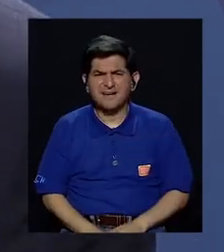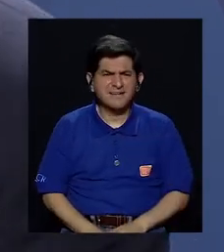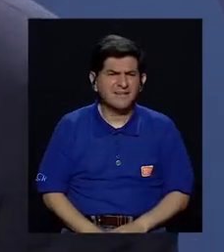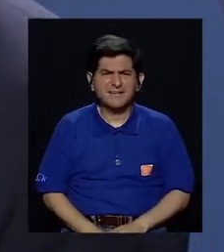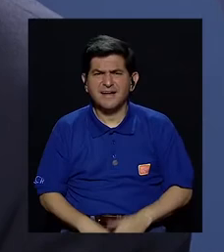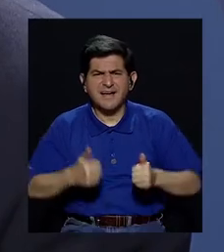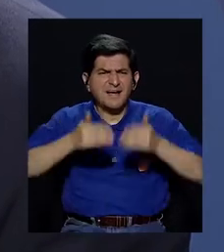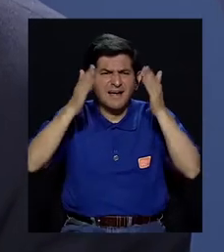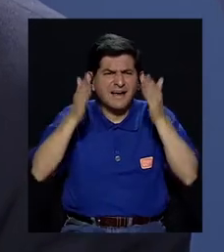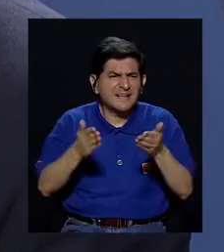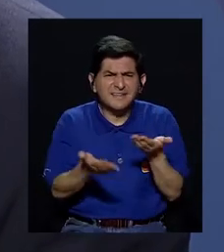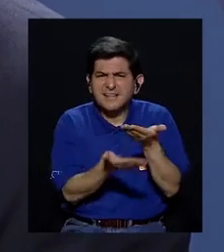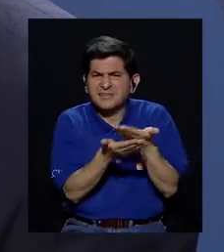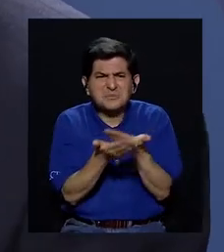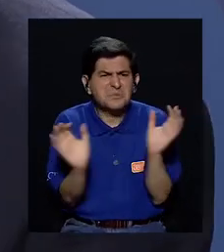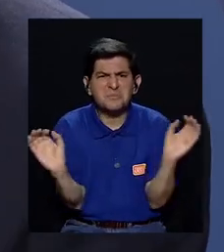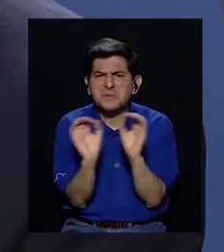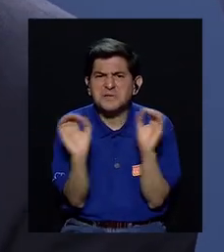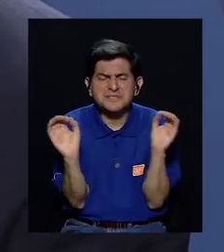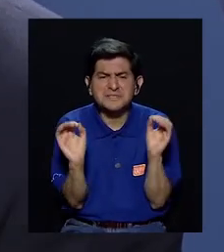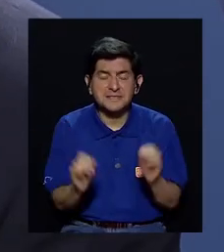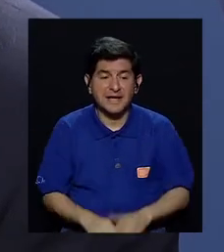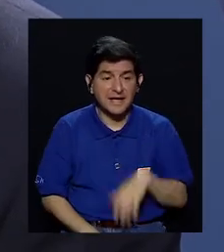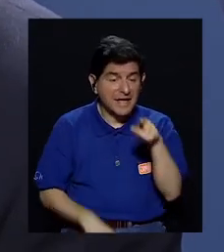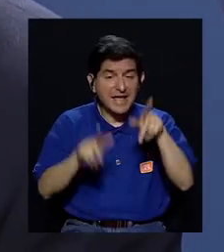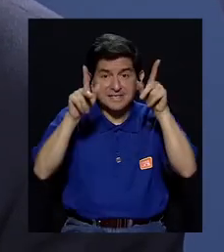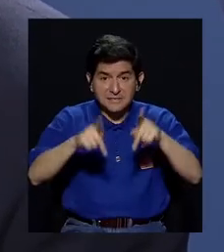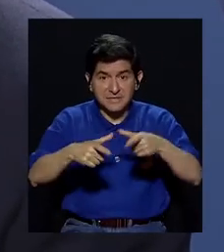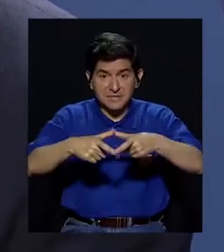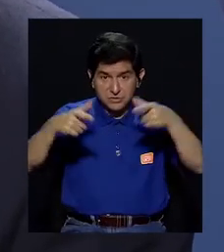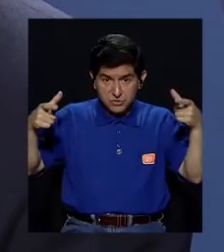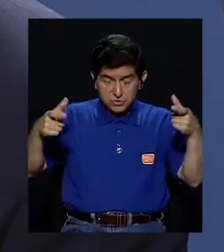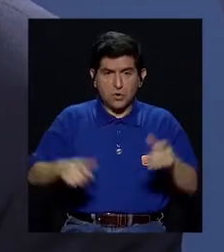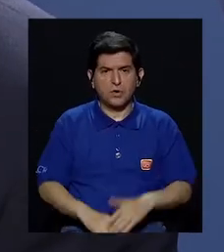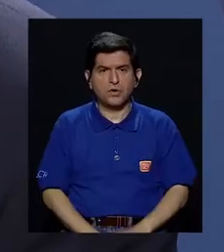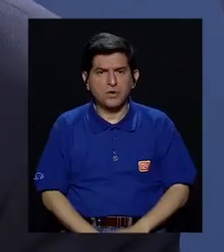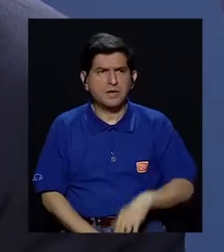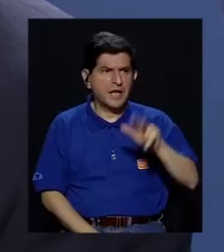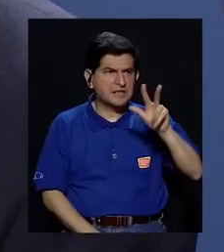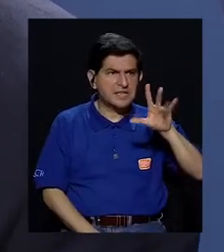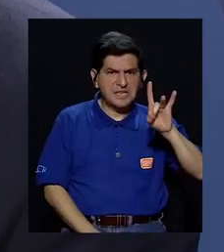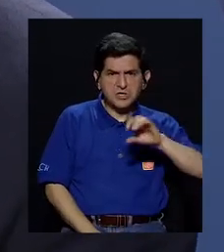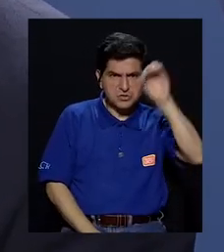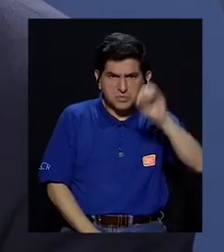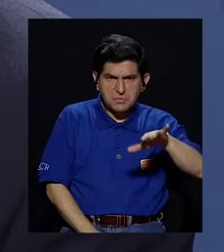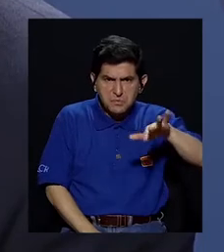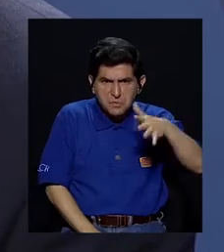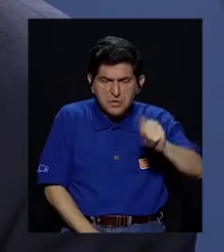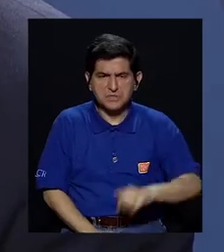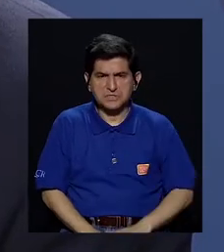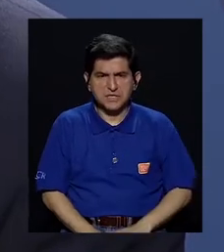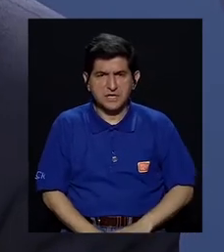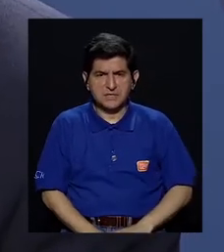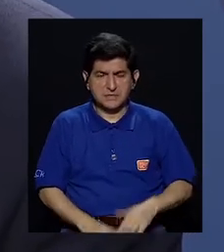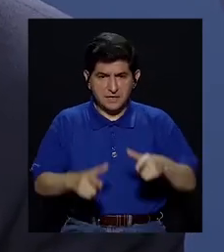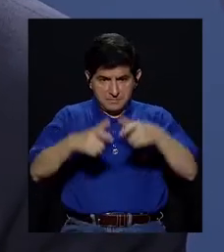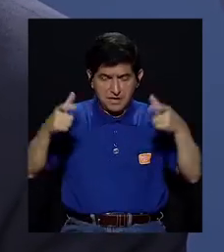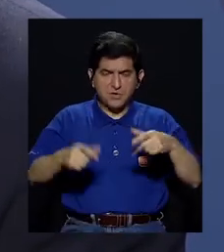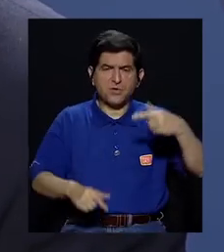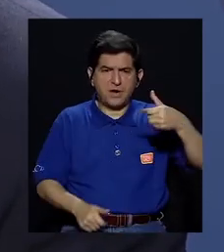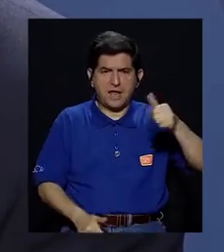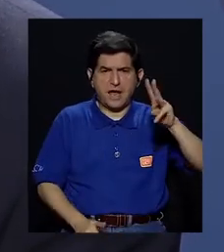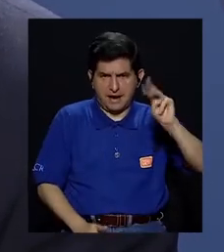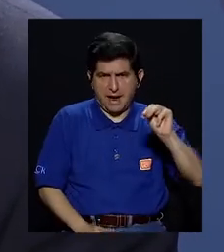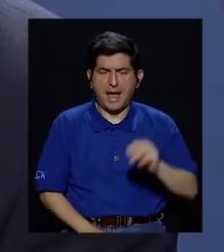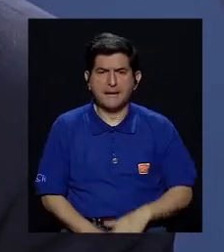a los candidatos porque no le están ofreciendo nada y esa gran masa de gente más o menos son un 38% es gente el gran área metropolitana